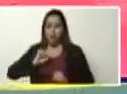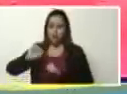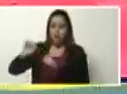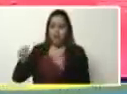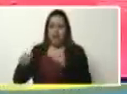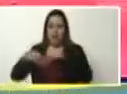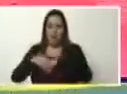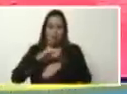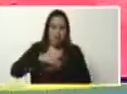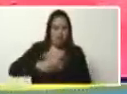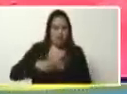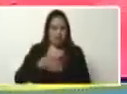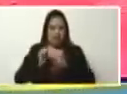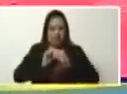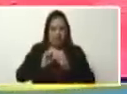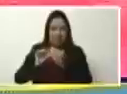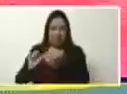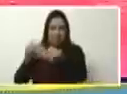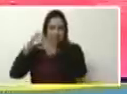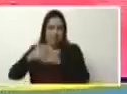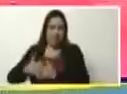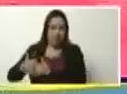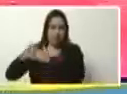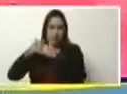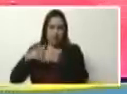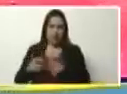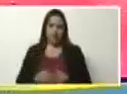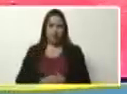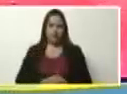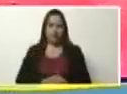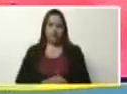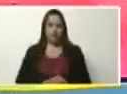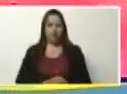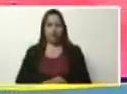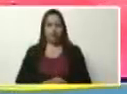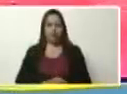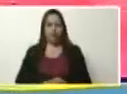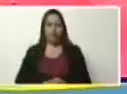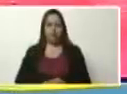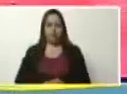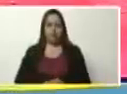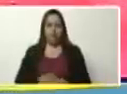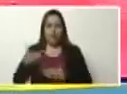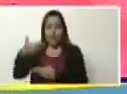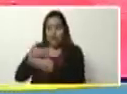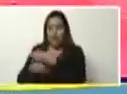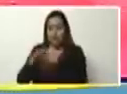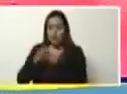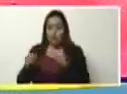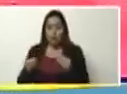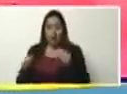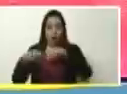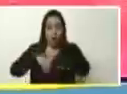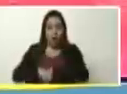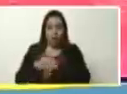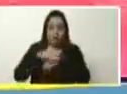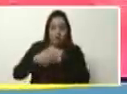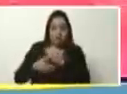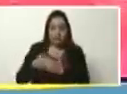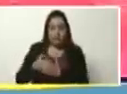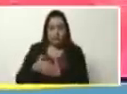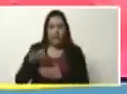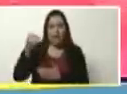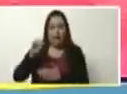conspiración permanente del imperialismo norteamericano. Detrás de todas las conspiraciones, el